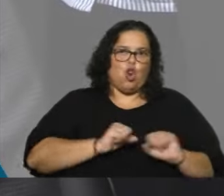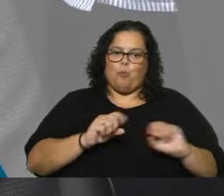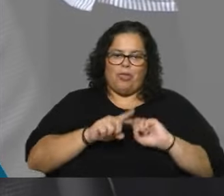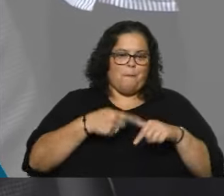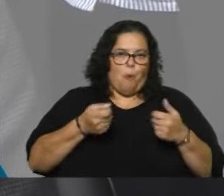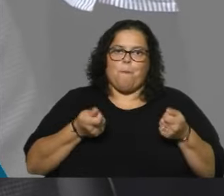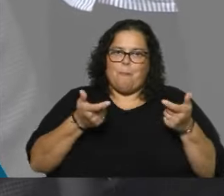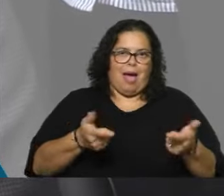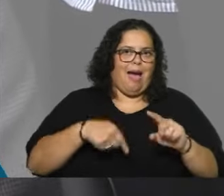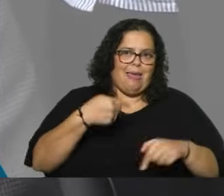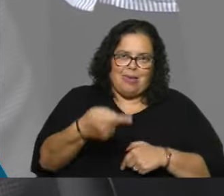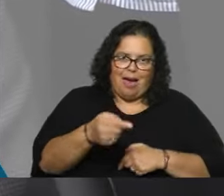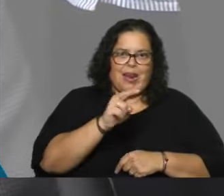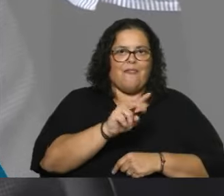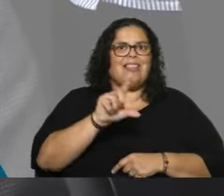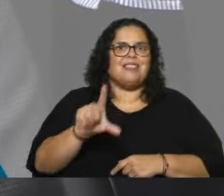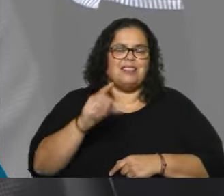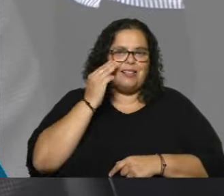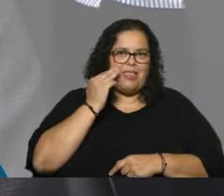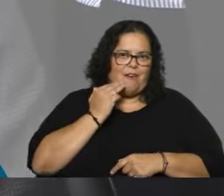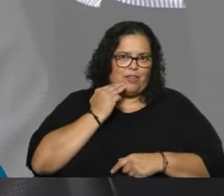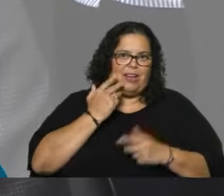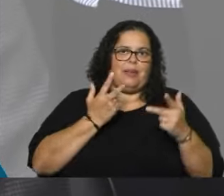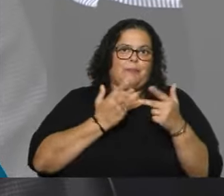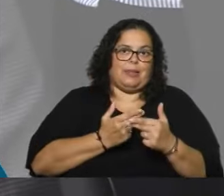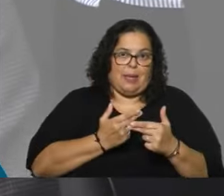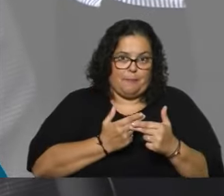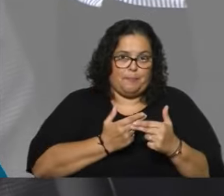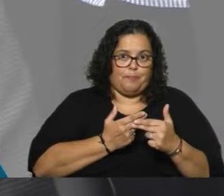mañana, 27 de abril.